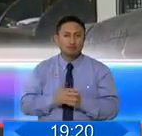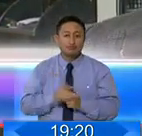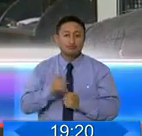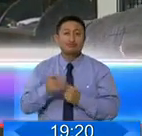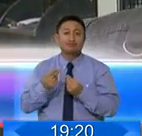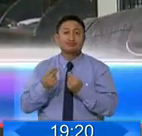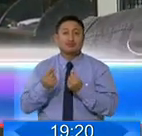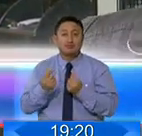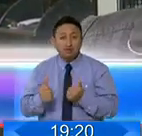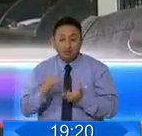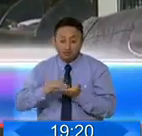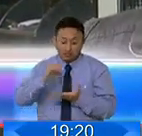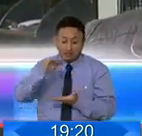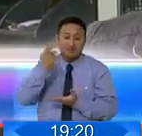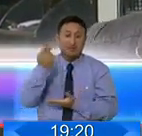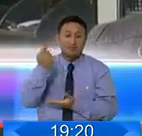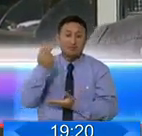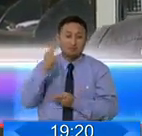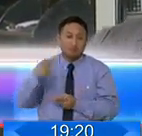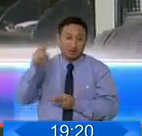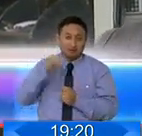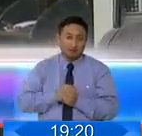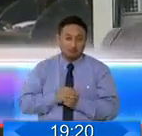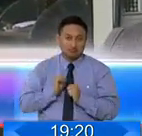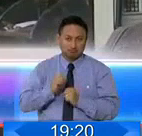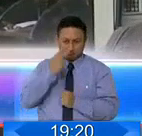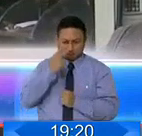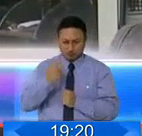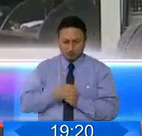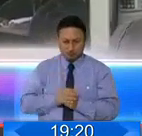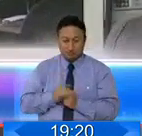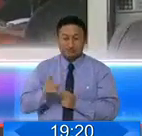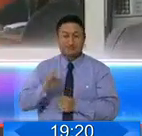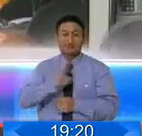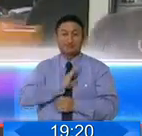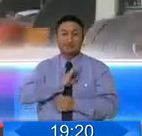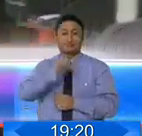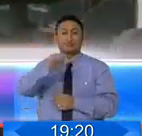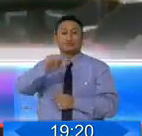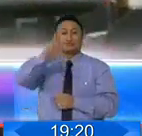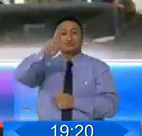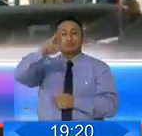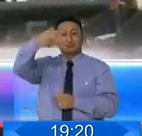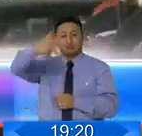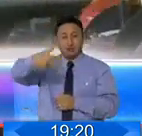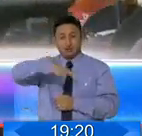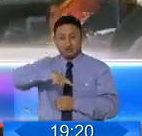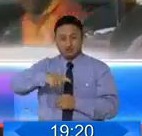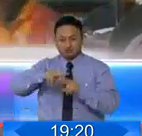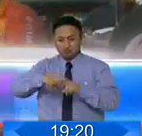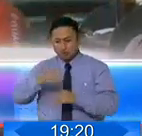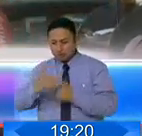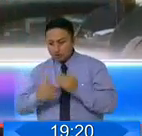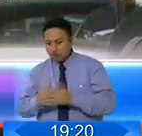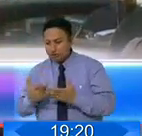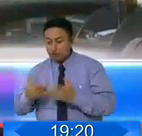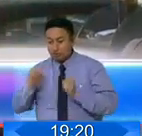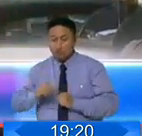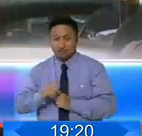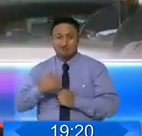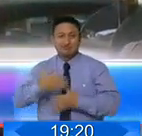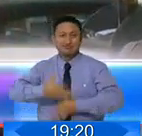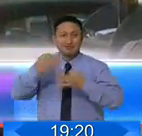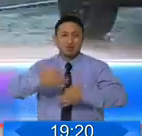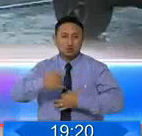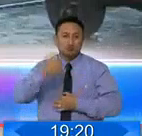calidad, cantidad y precio. Estamos observando cómo los técnicos de ARCH realizan ese procedimiento para poder garantizar estos